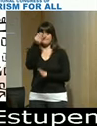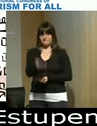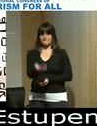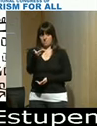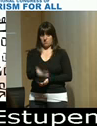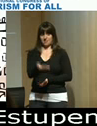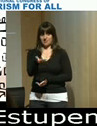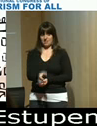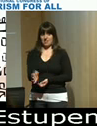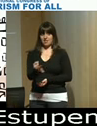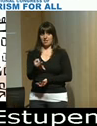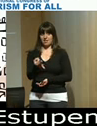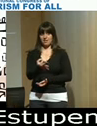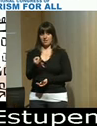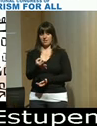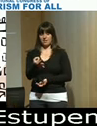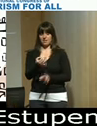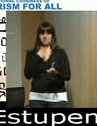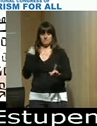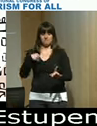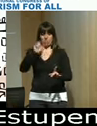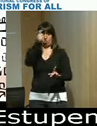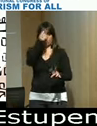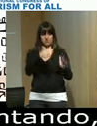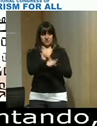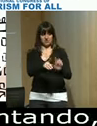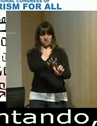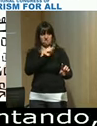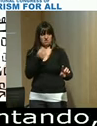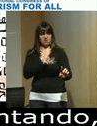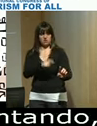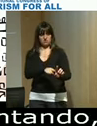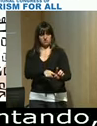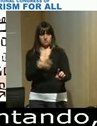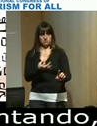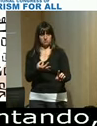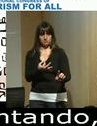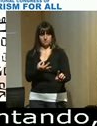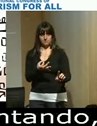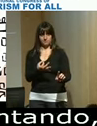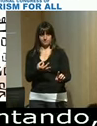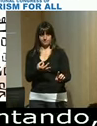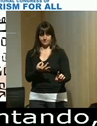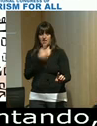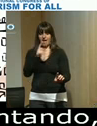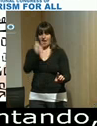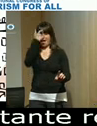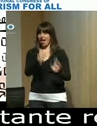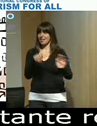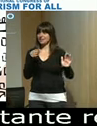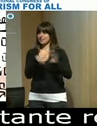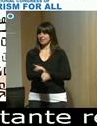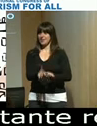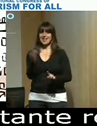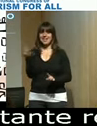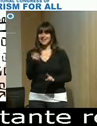importante resaltar qué es lo que entendemos como accesibilidad bajo una definición, ¿no? Y accesibilidad es aquella